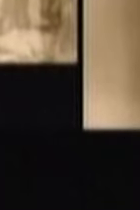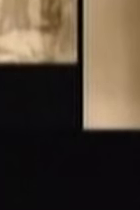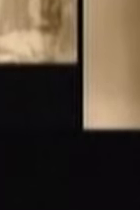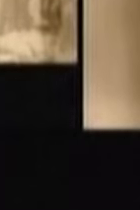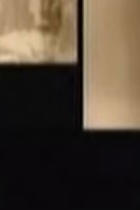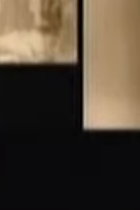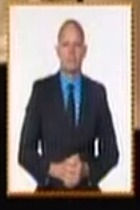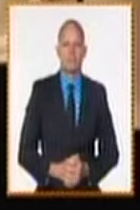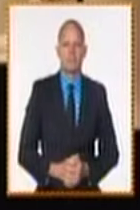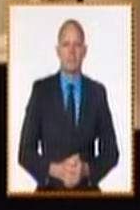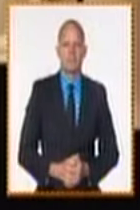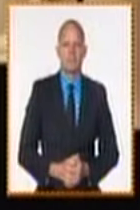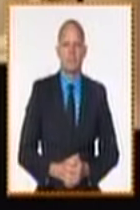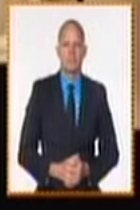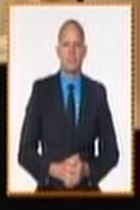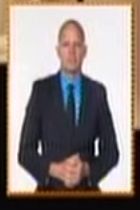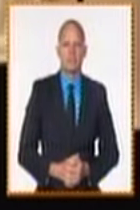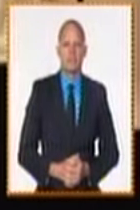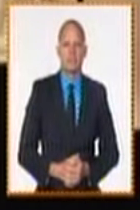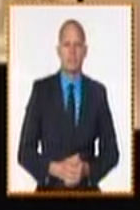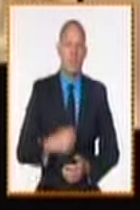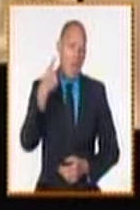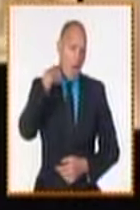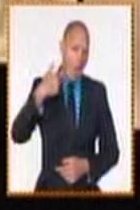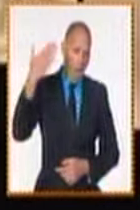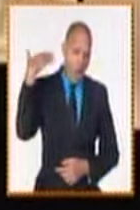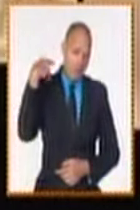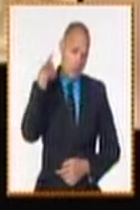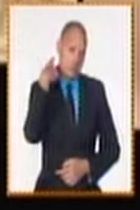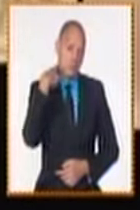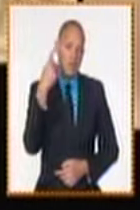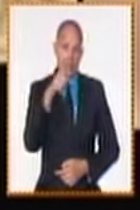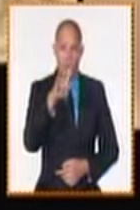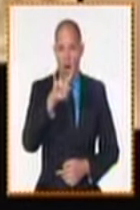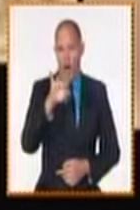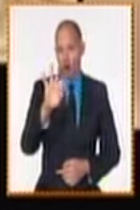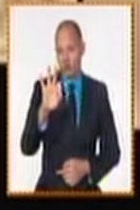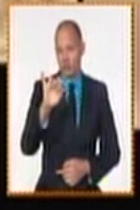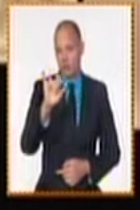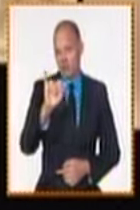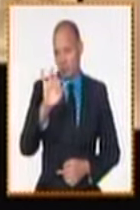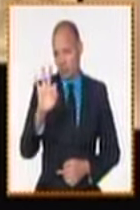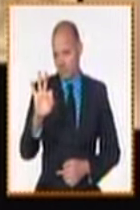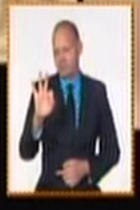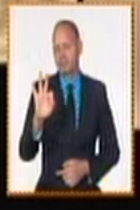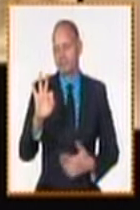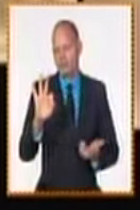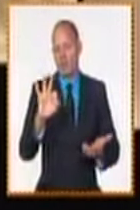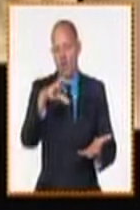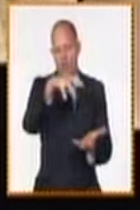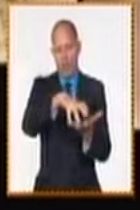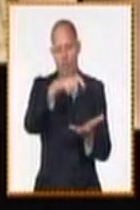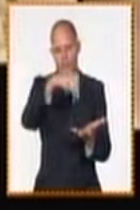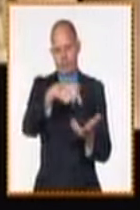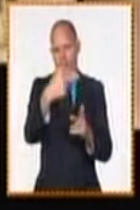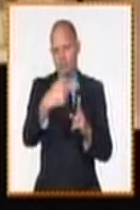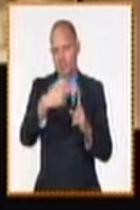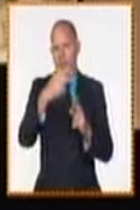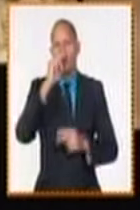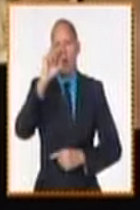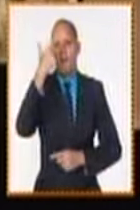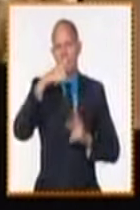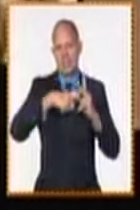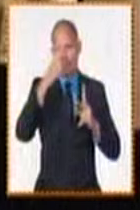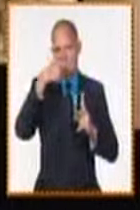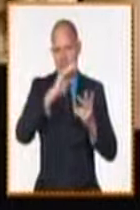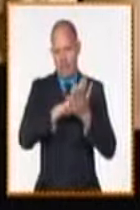Bayamo de 1868 era sitio efervescente. En cada rincón se respiraban las ansias libertarias de una nación decidida a terminar con